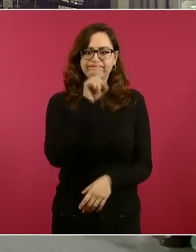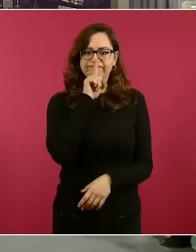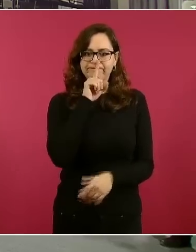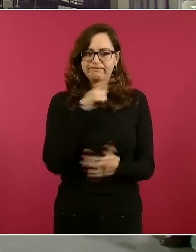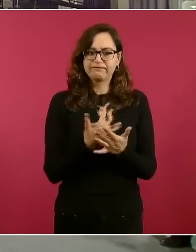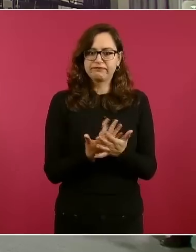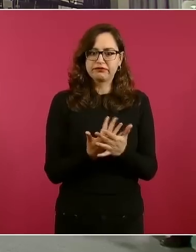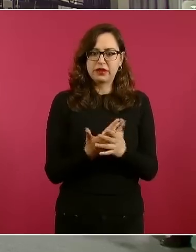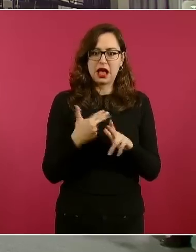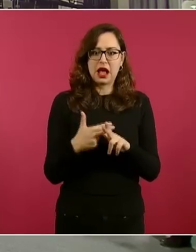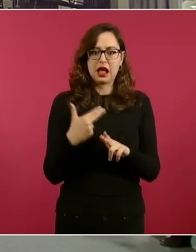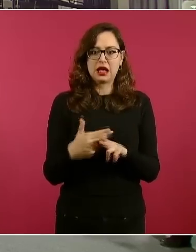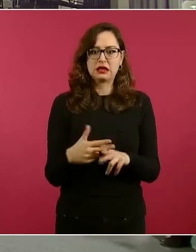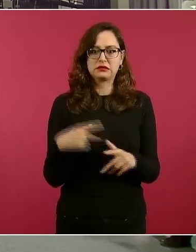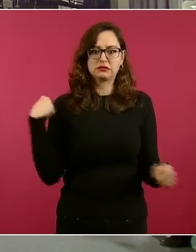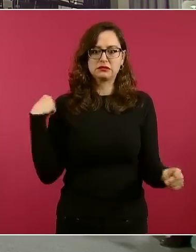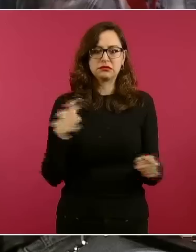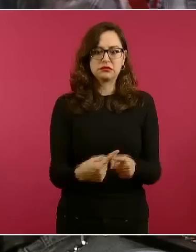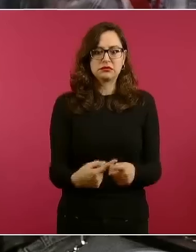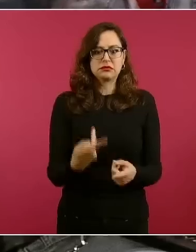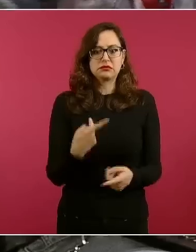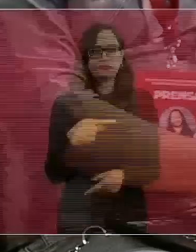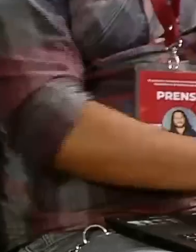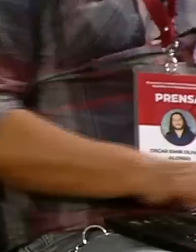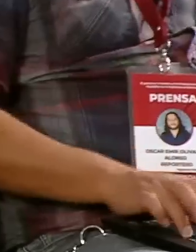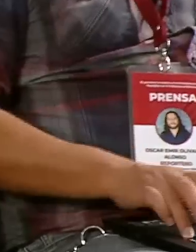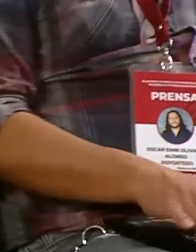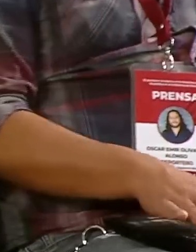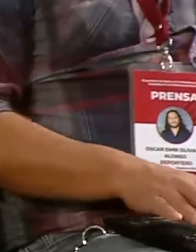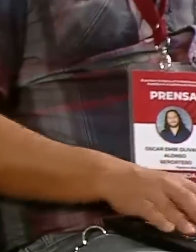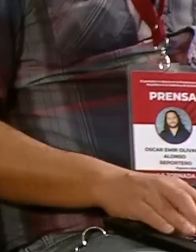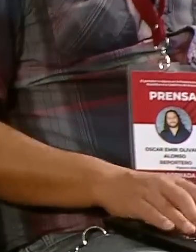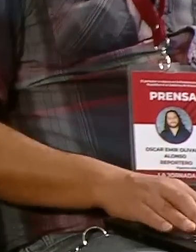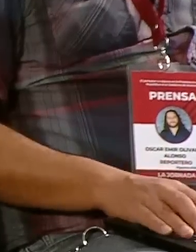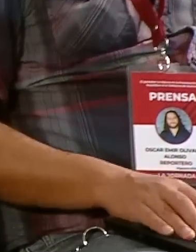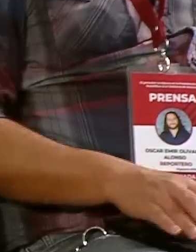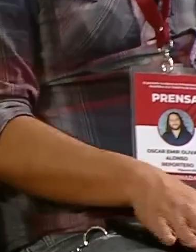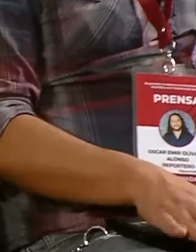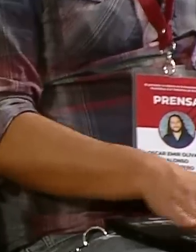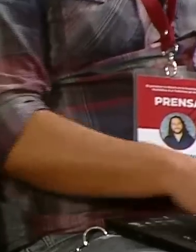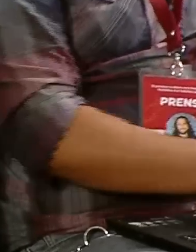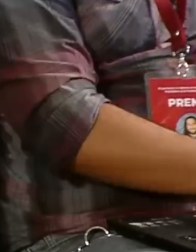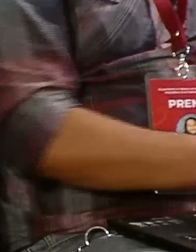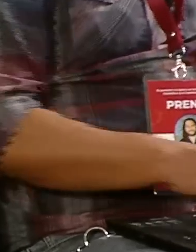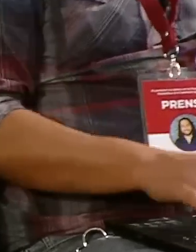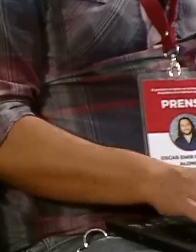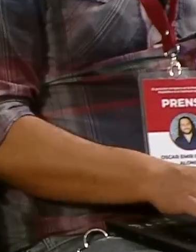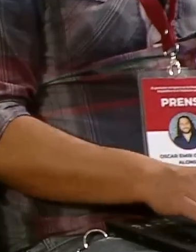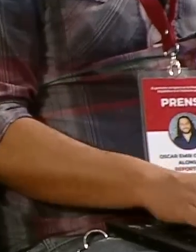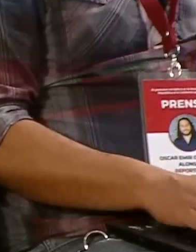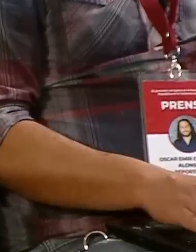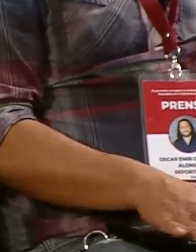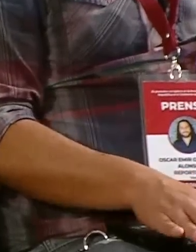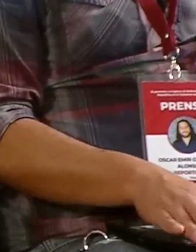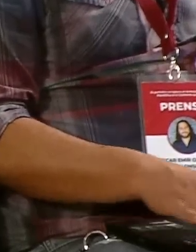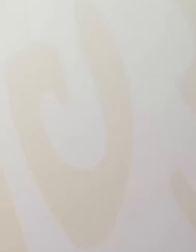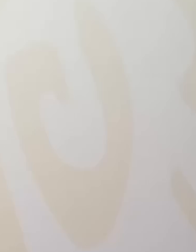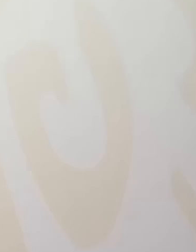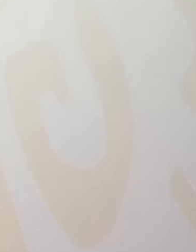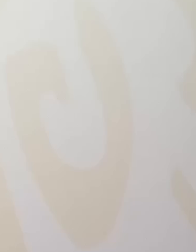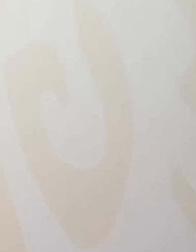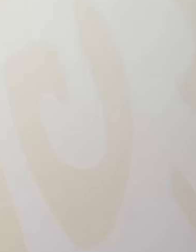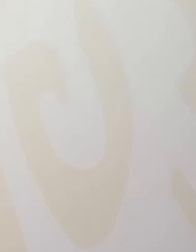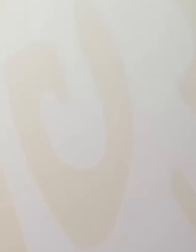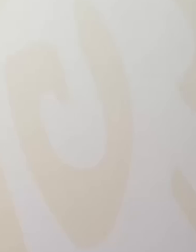febrero. Pero a productores de tortilla dicen que ya se lo subieron en agosto, que ya hubo un incremento. Sí, se está buscando la